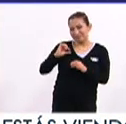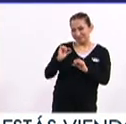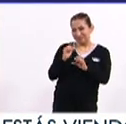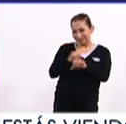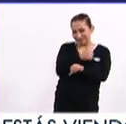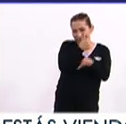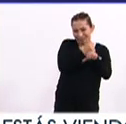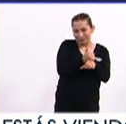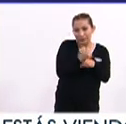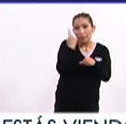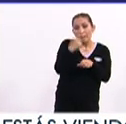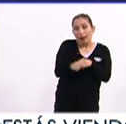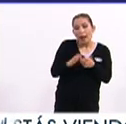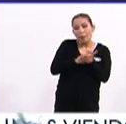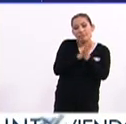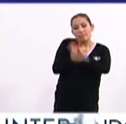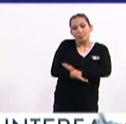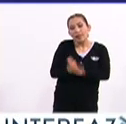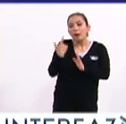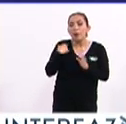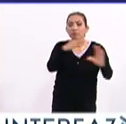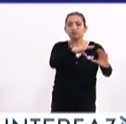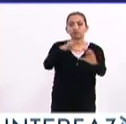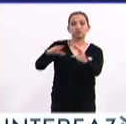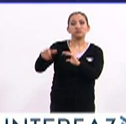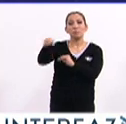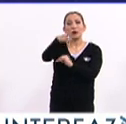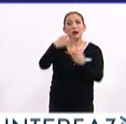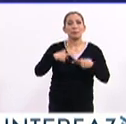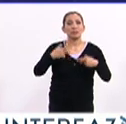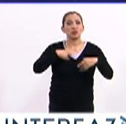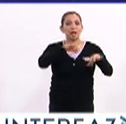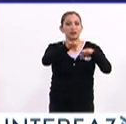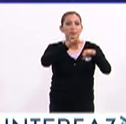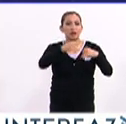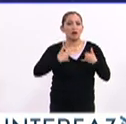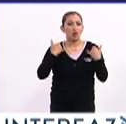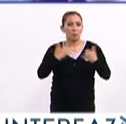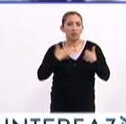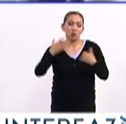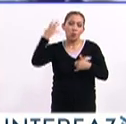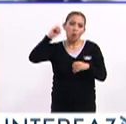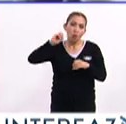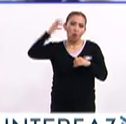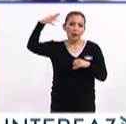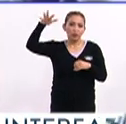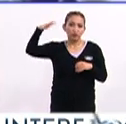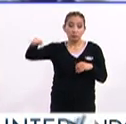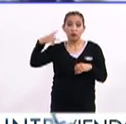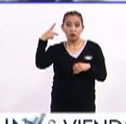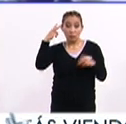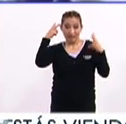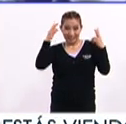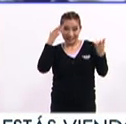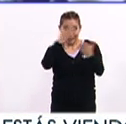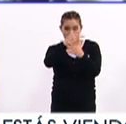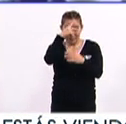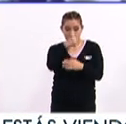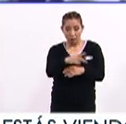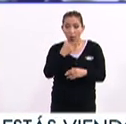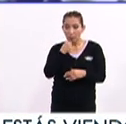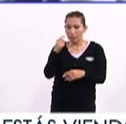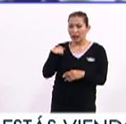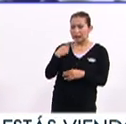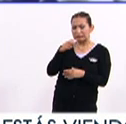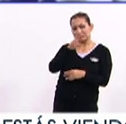recientemente creado para materializar la oferta educativa para los trabajadores jóvenes y adultos. En su visita, al